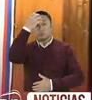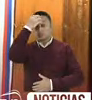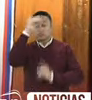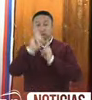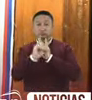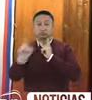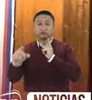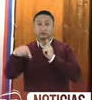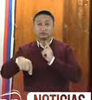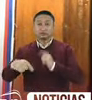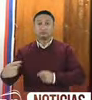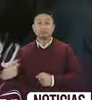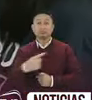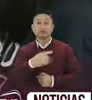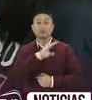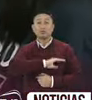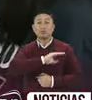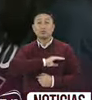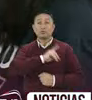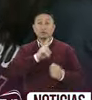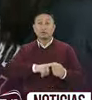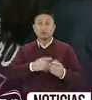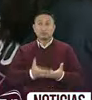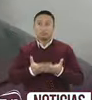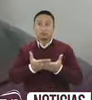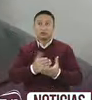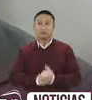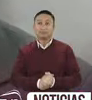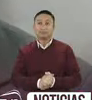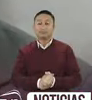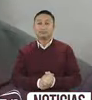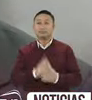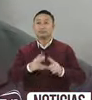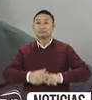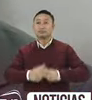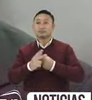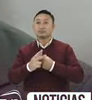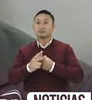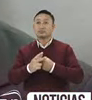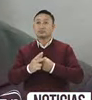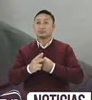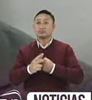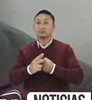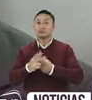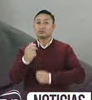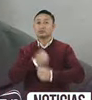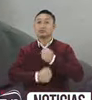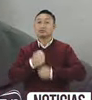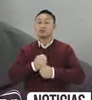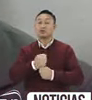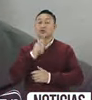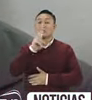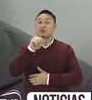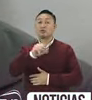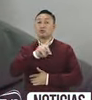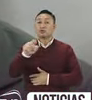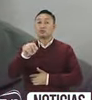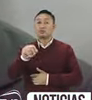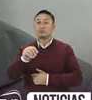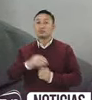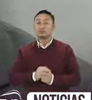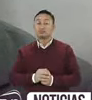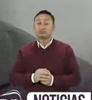distancia virtual intensiva que el municipio de Quito ofrece. Empezamos esto en el año 2021, empezando desde